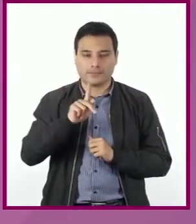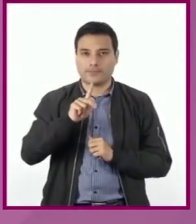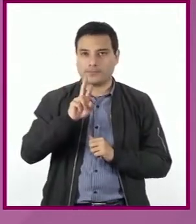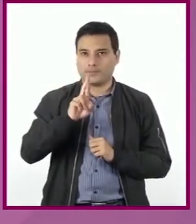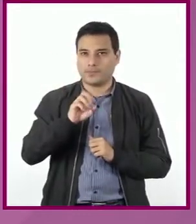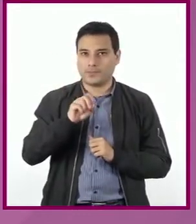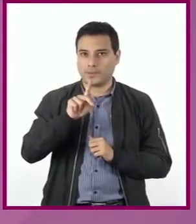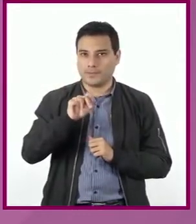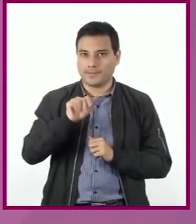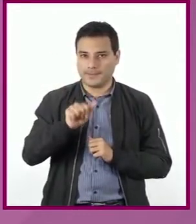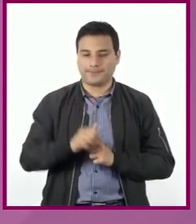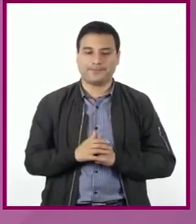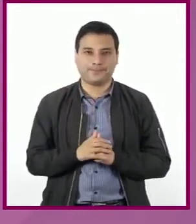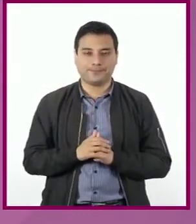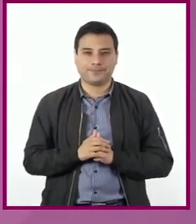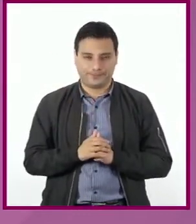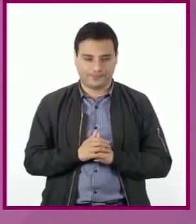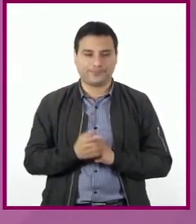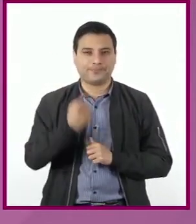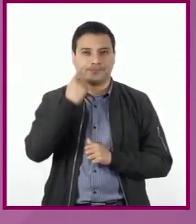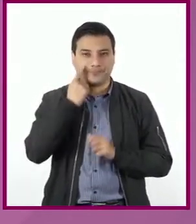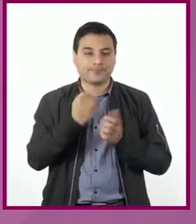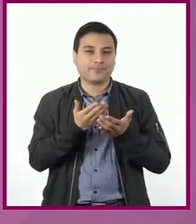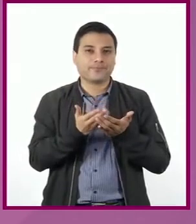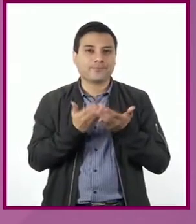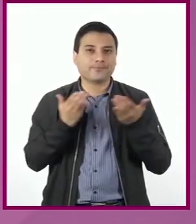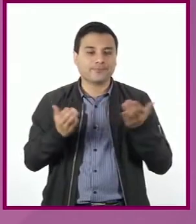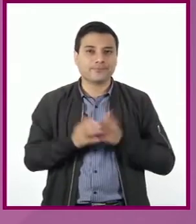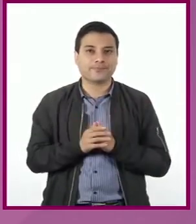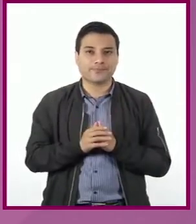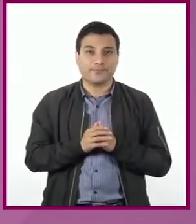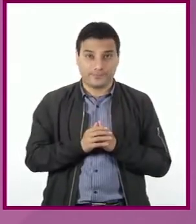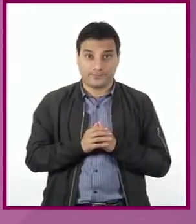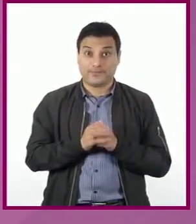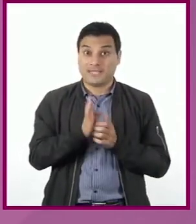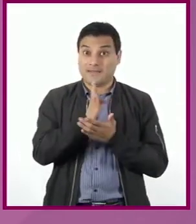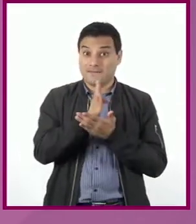propias. Ahora, en los casos de las fracciones cuyos